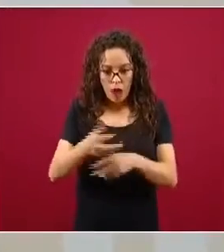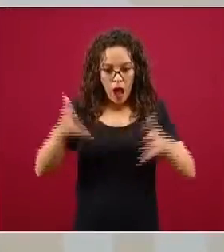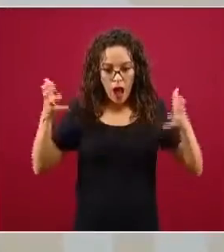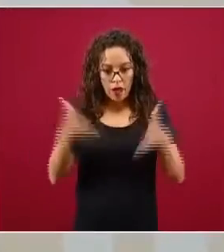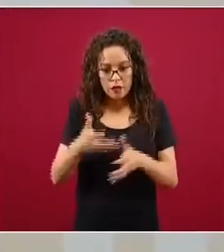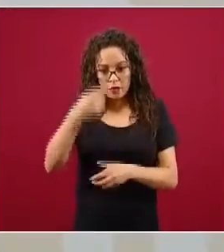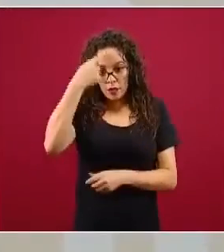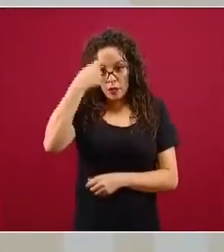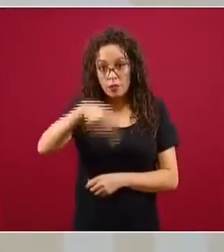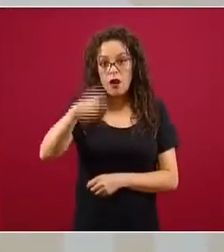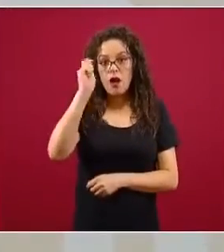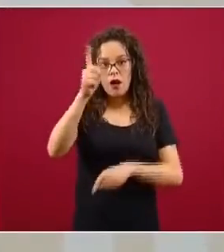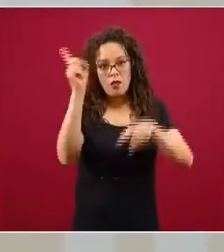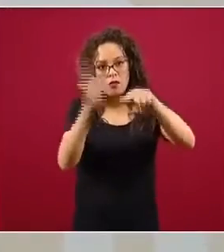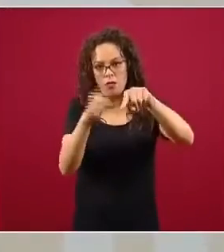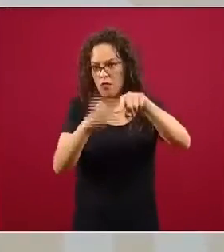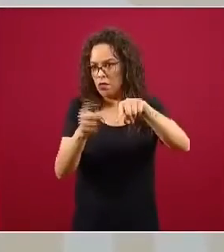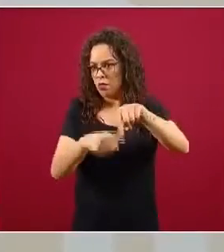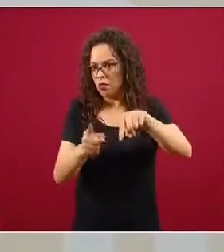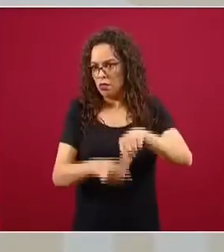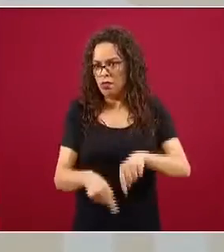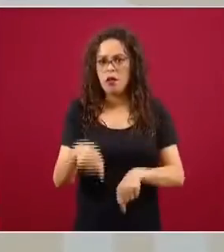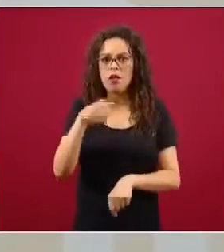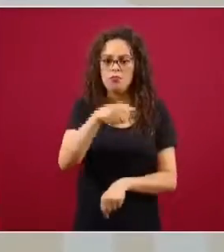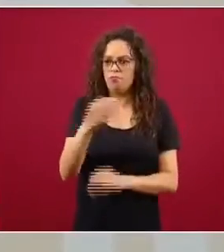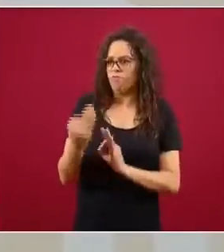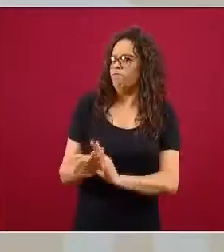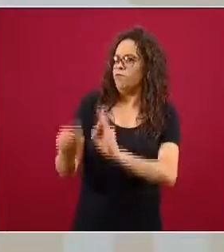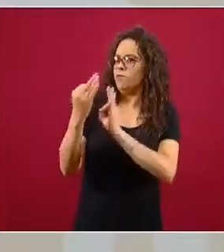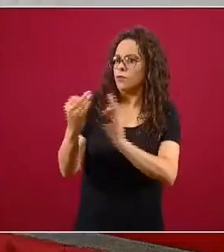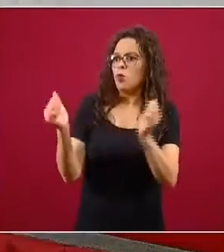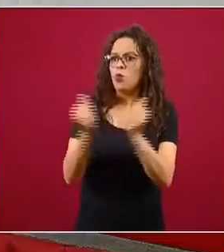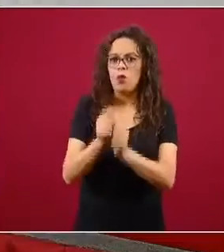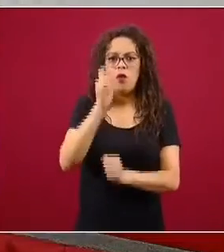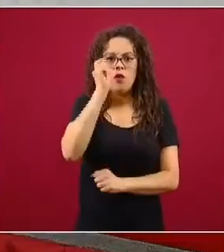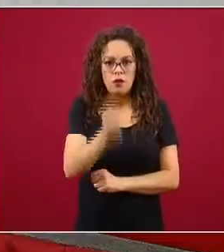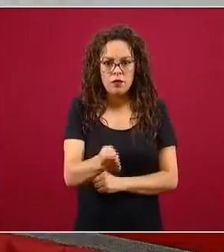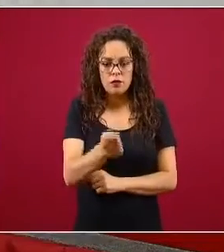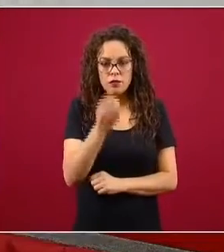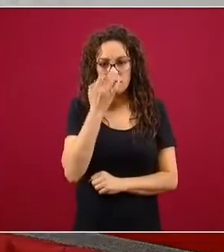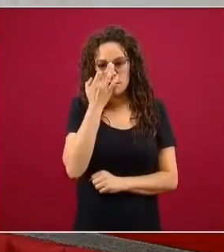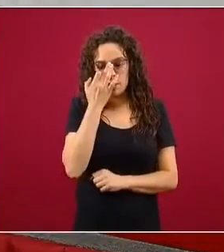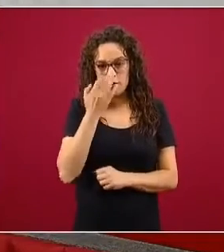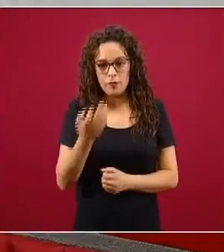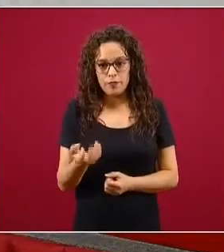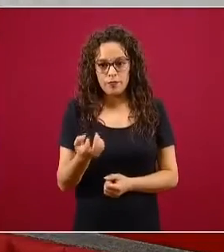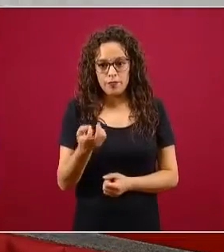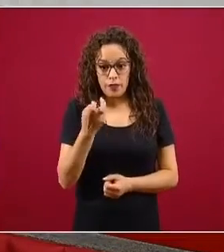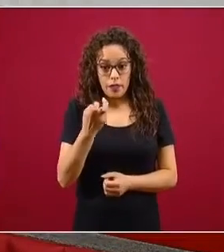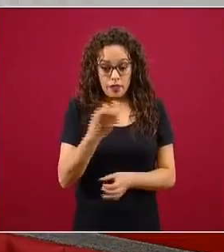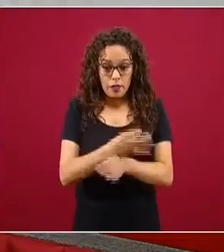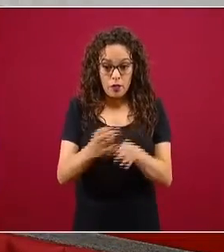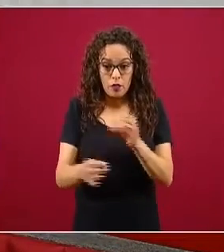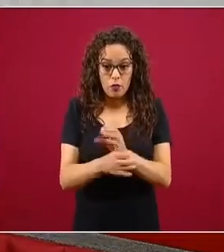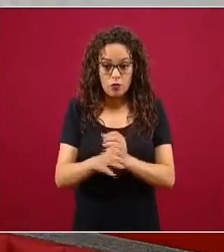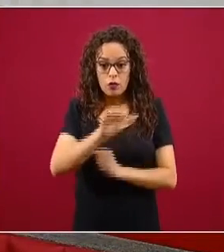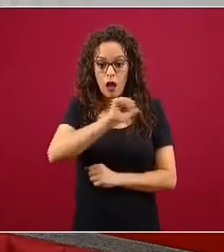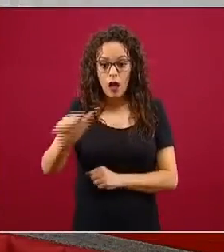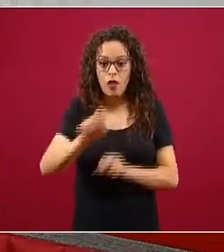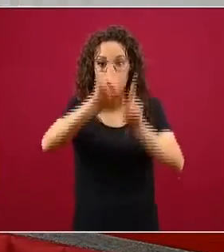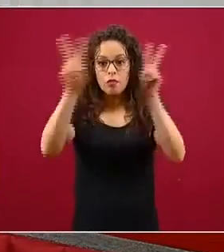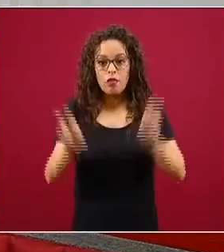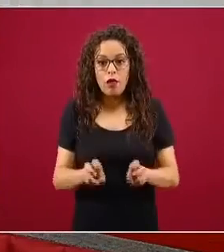a enfrentar los determinantes fundamentales precisamente en estos elementos de la